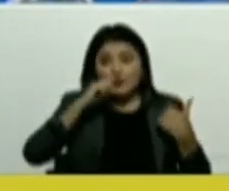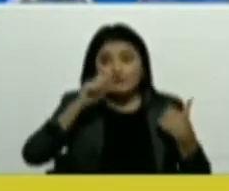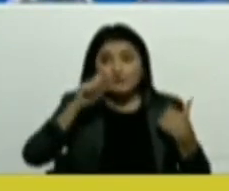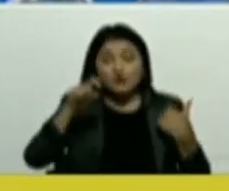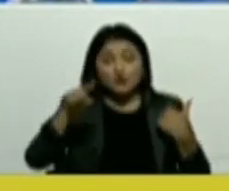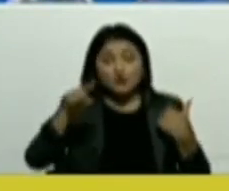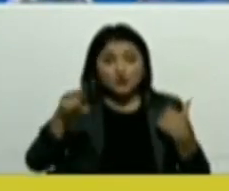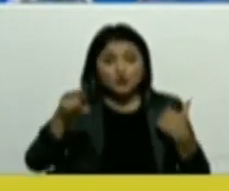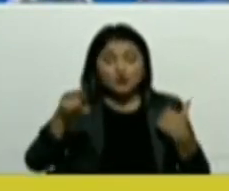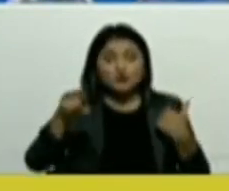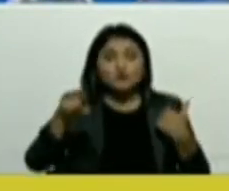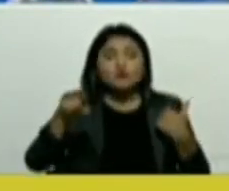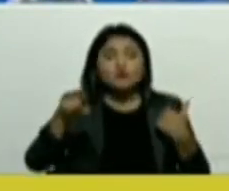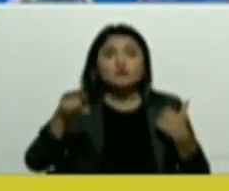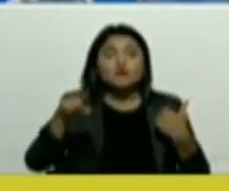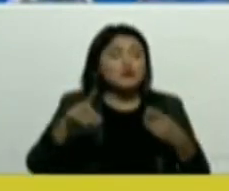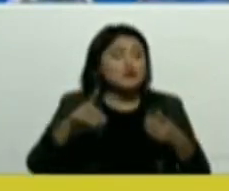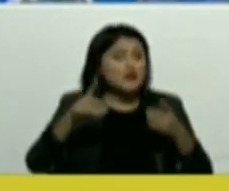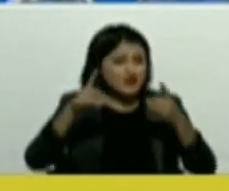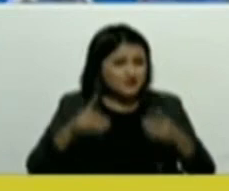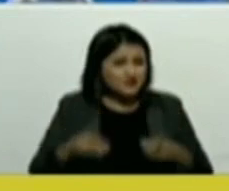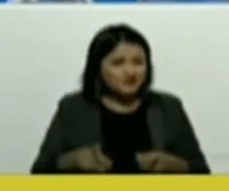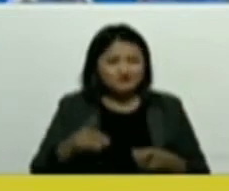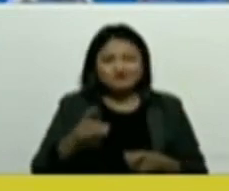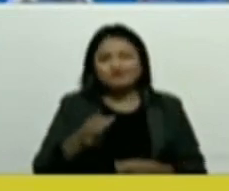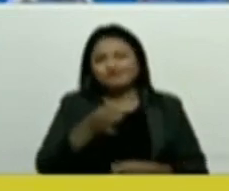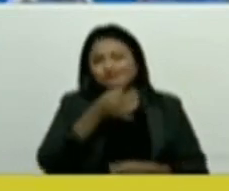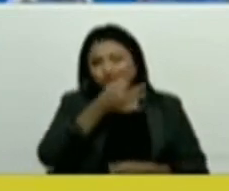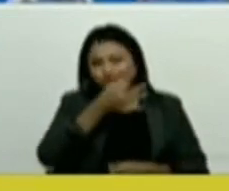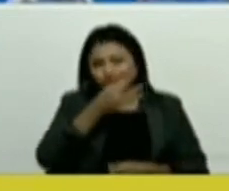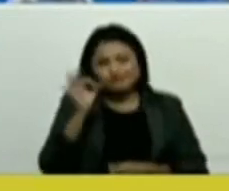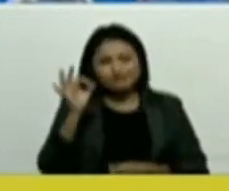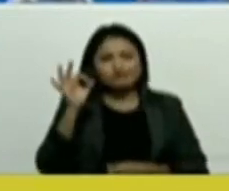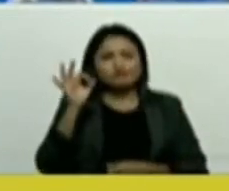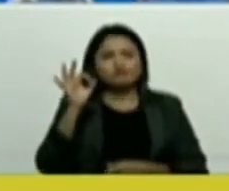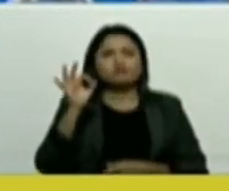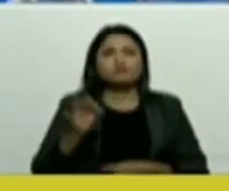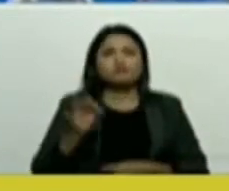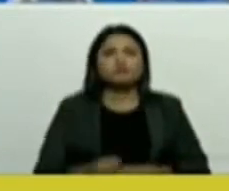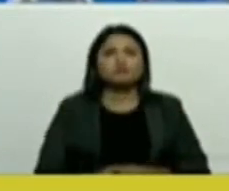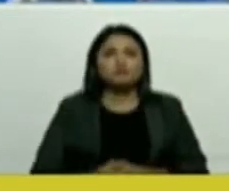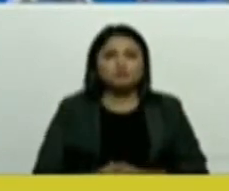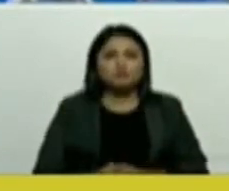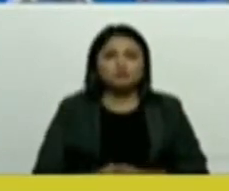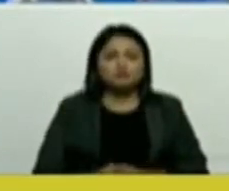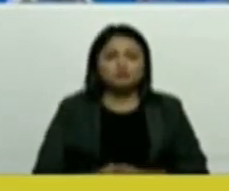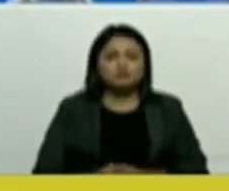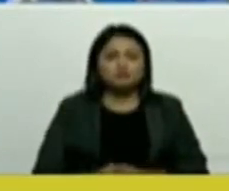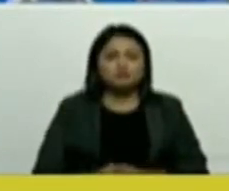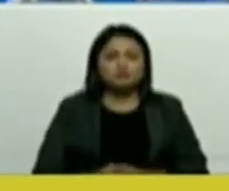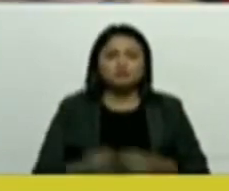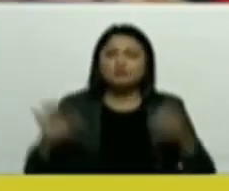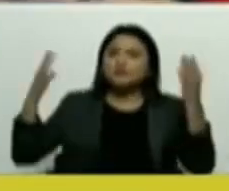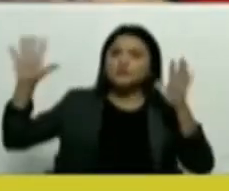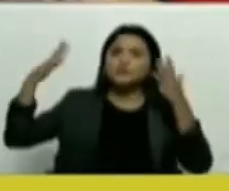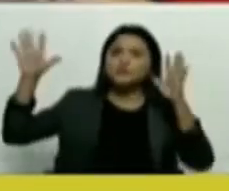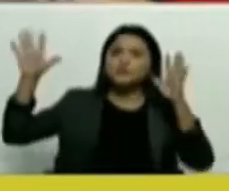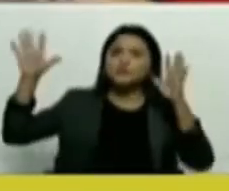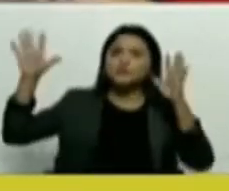sucesor, was absolutely correct, fue absolutamente correcta.